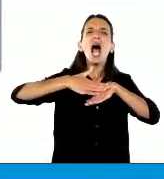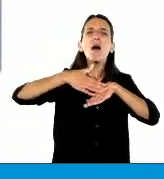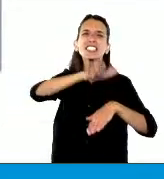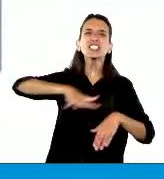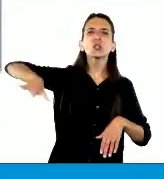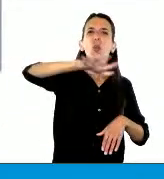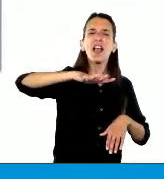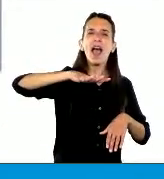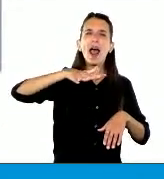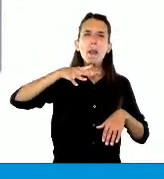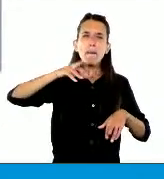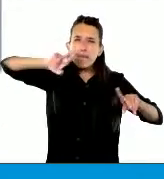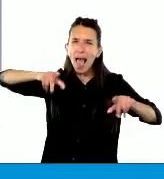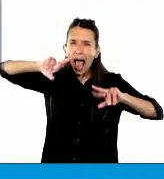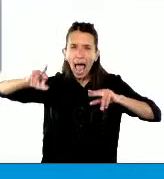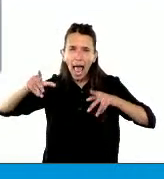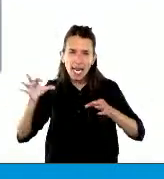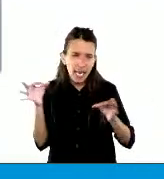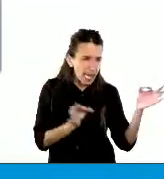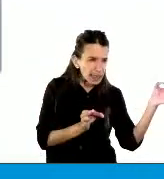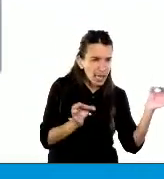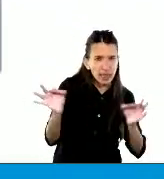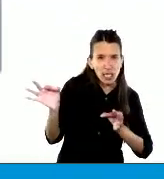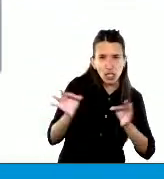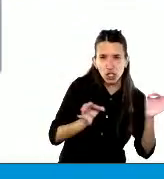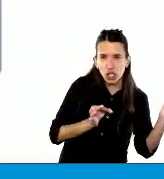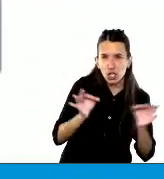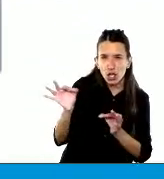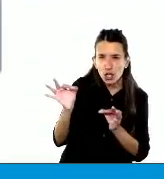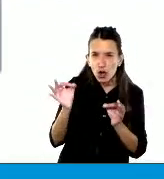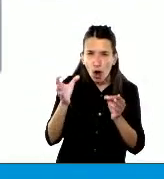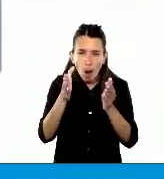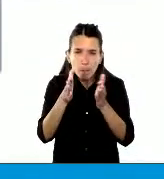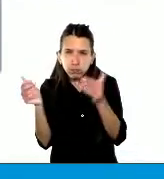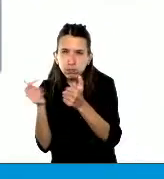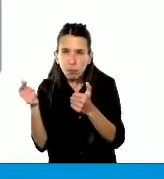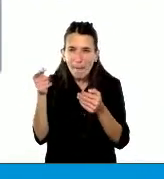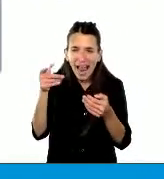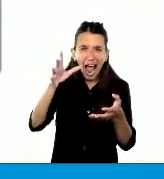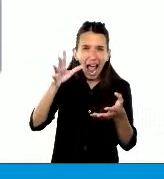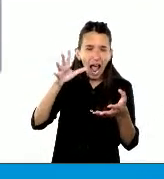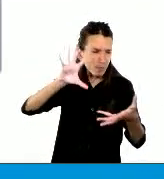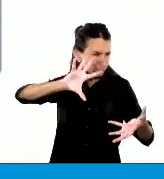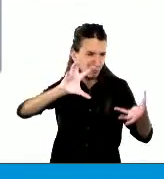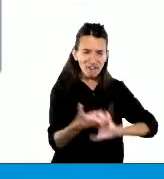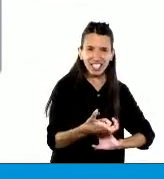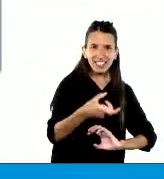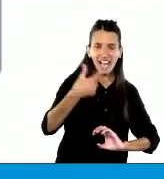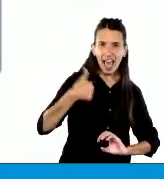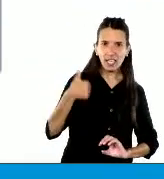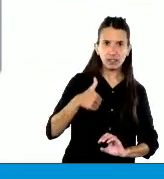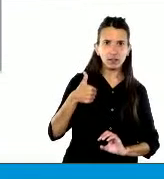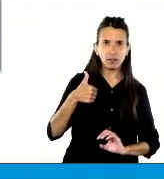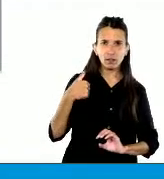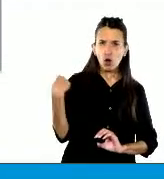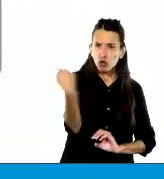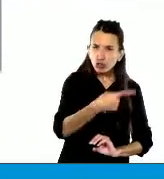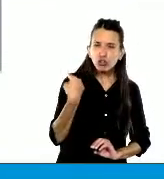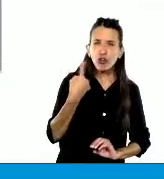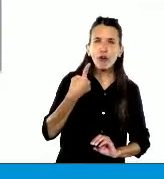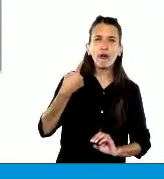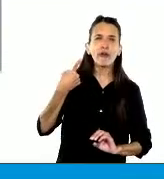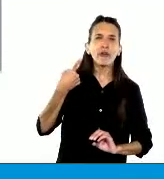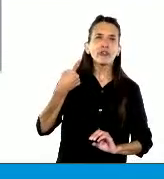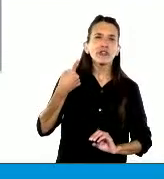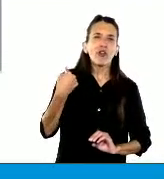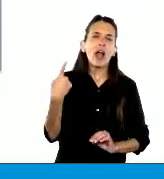plan estratégico para modificar la matriz estructural de la Argentina. Y nosotros estamos acostumbrados a escuchar la perorata